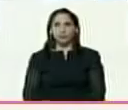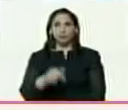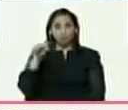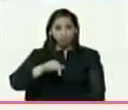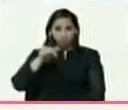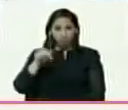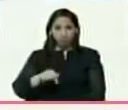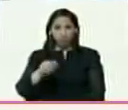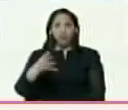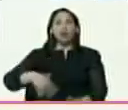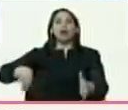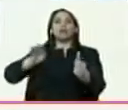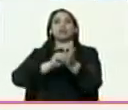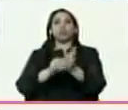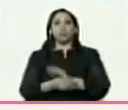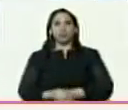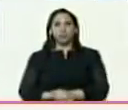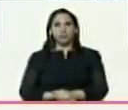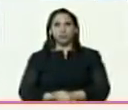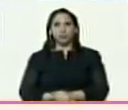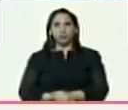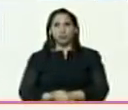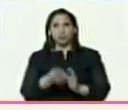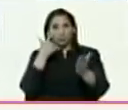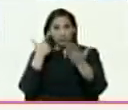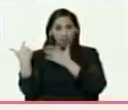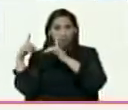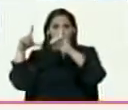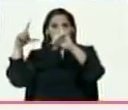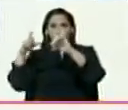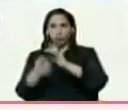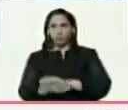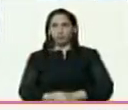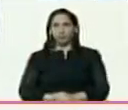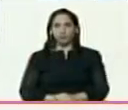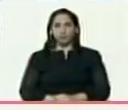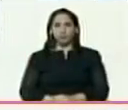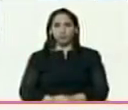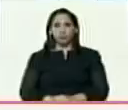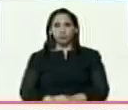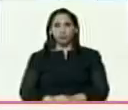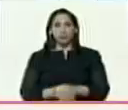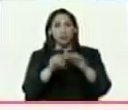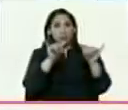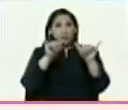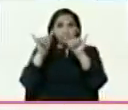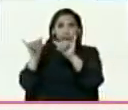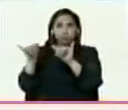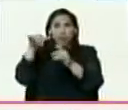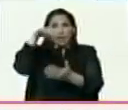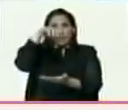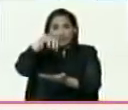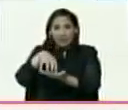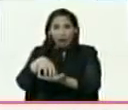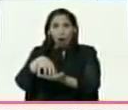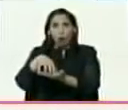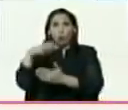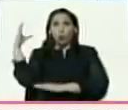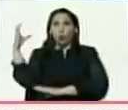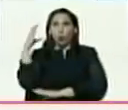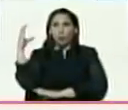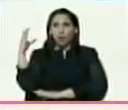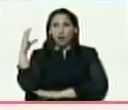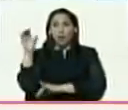vuelvo a colocar la propia el propio estado colombiano a la prueba la